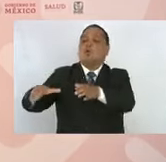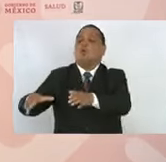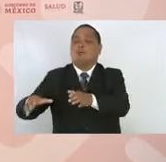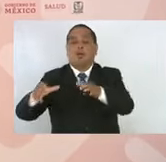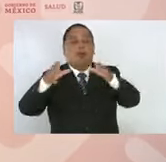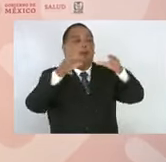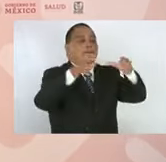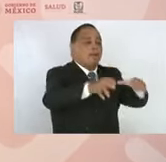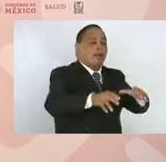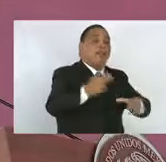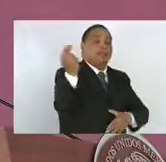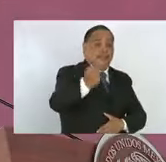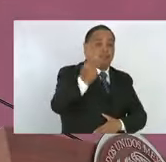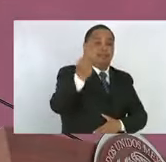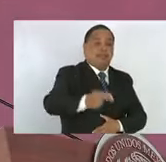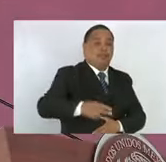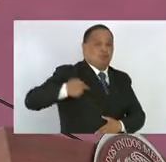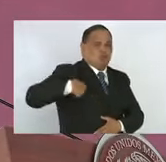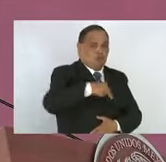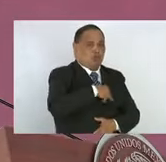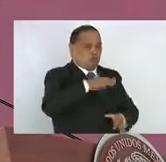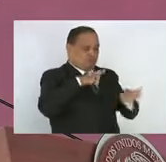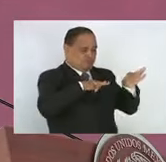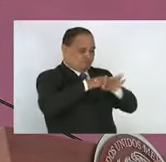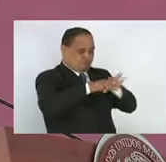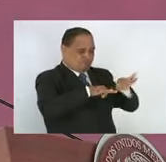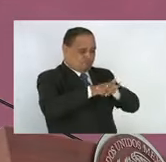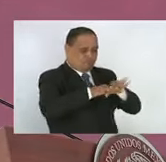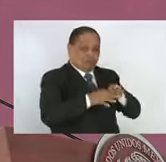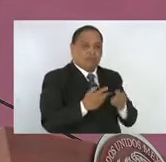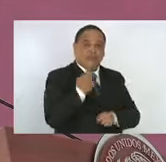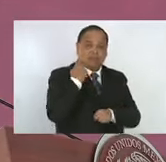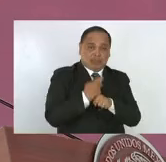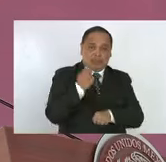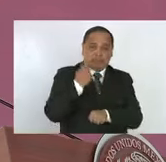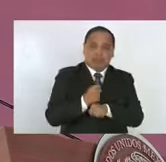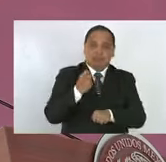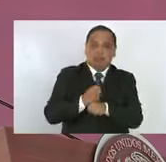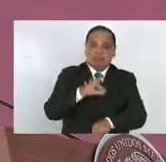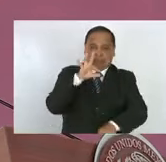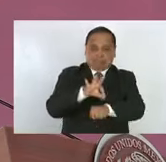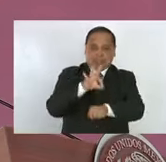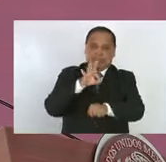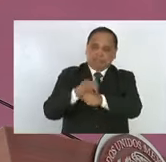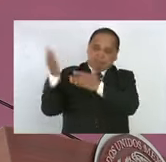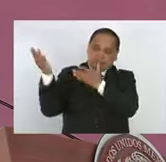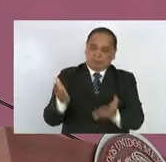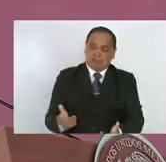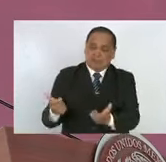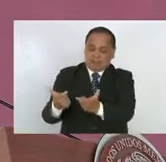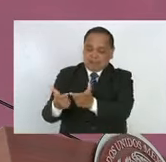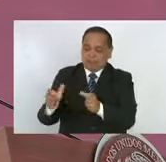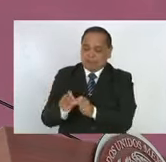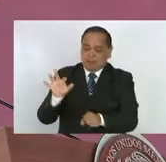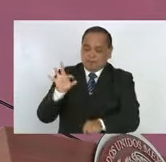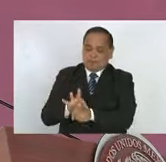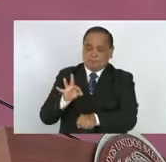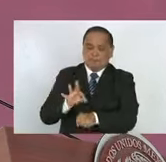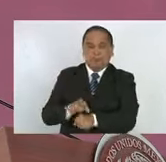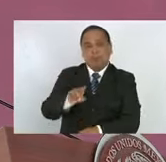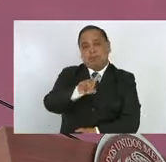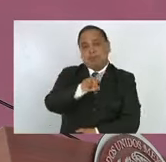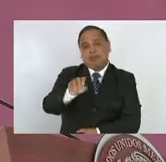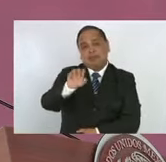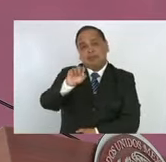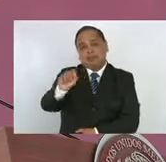donde más nos necesitan. Desde el arribo de los primeros colaboradores, la Brigada Médica ha atendido un total de